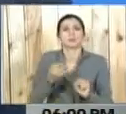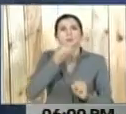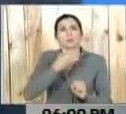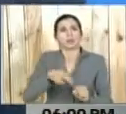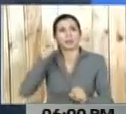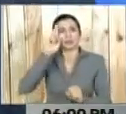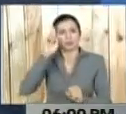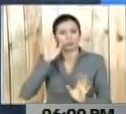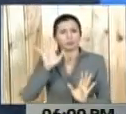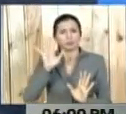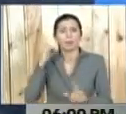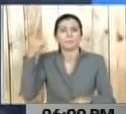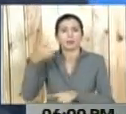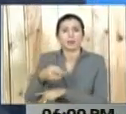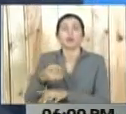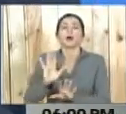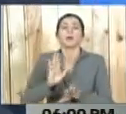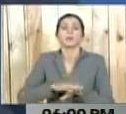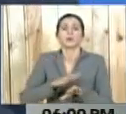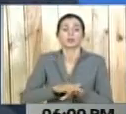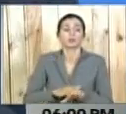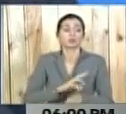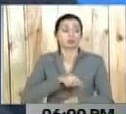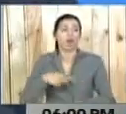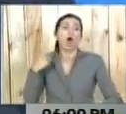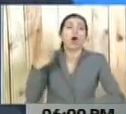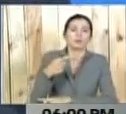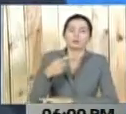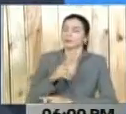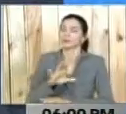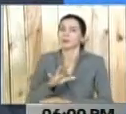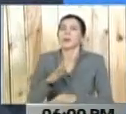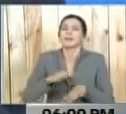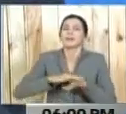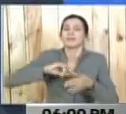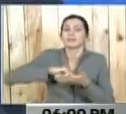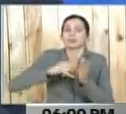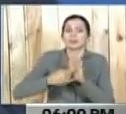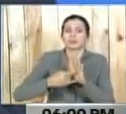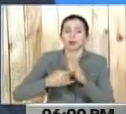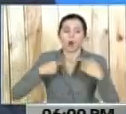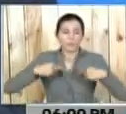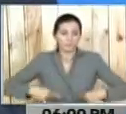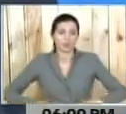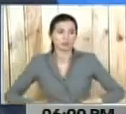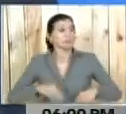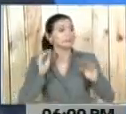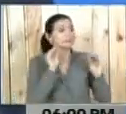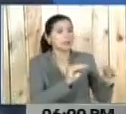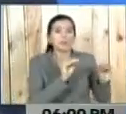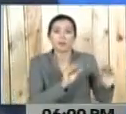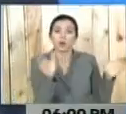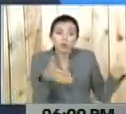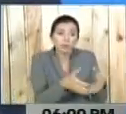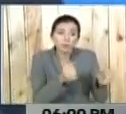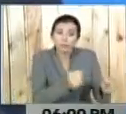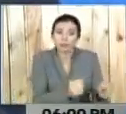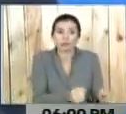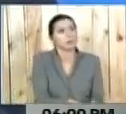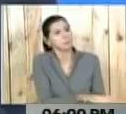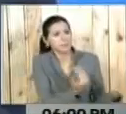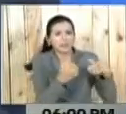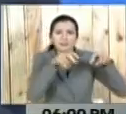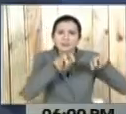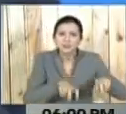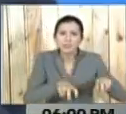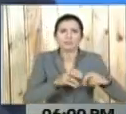yo creo que sí es correcto. Correcto es el que es que no, que desde una posición humanista se le llame a los sectores reaccionarios a que se sienten, a